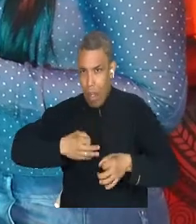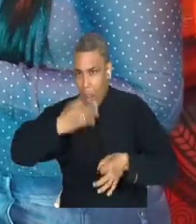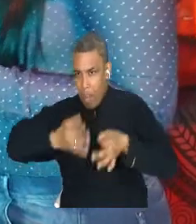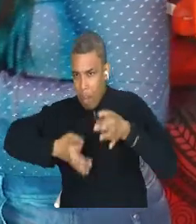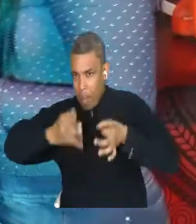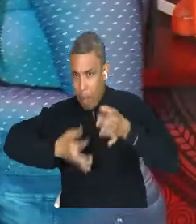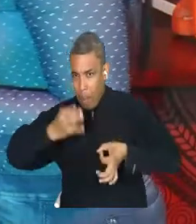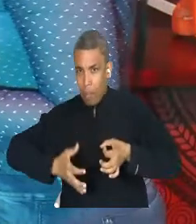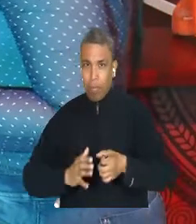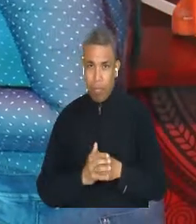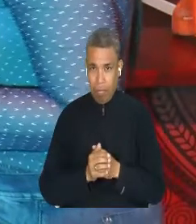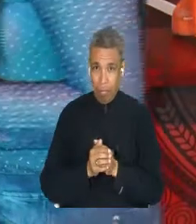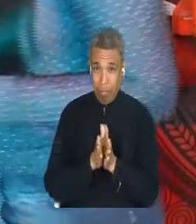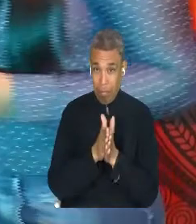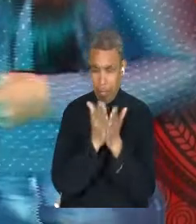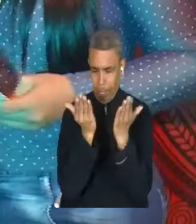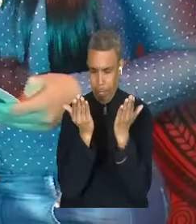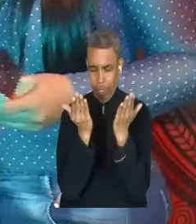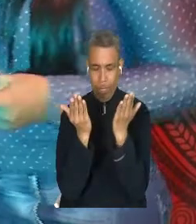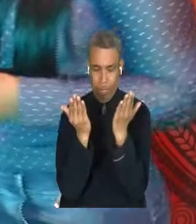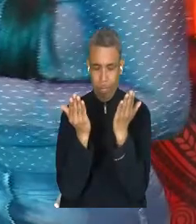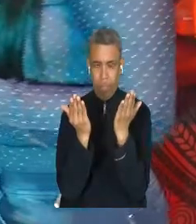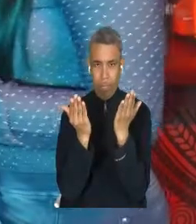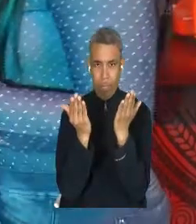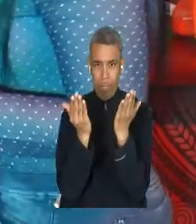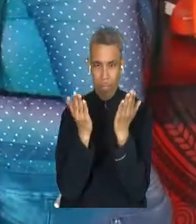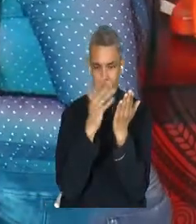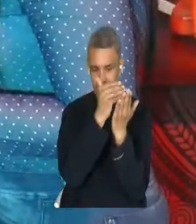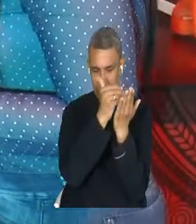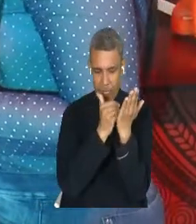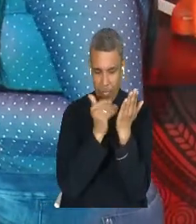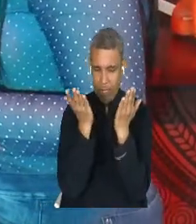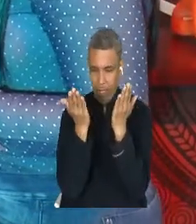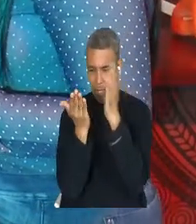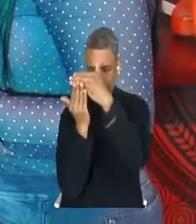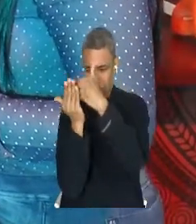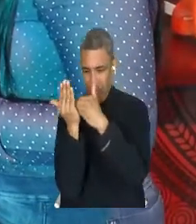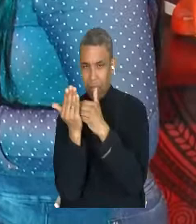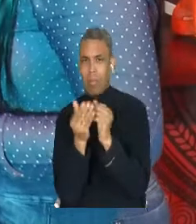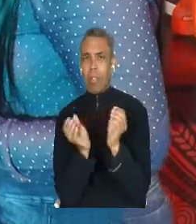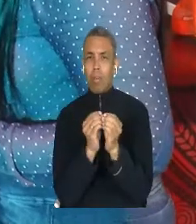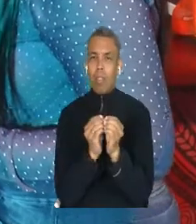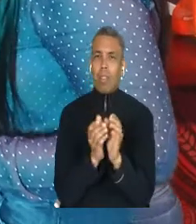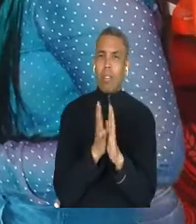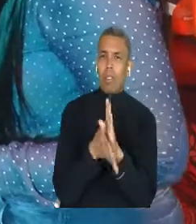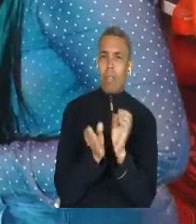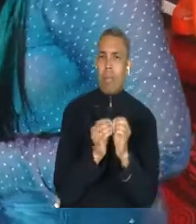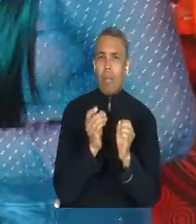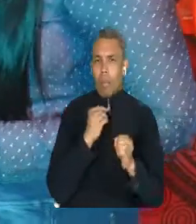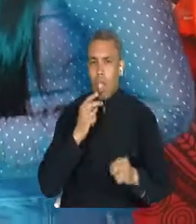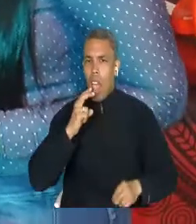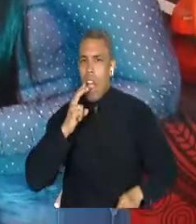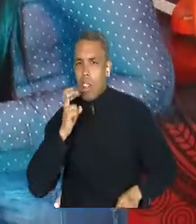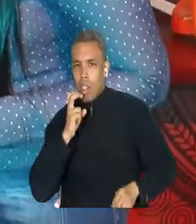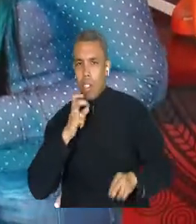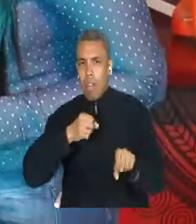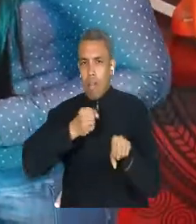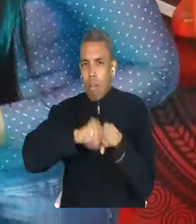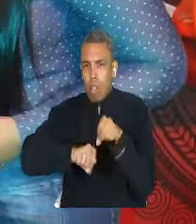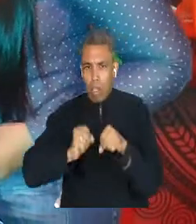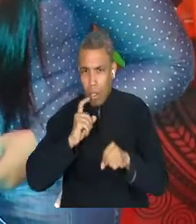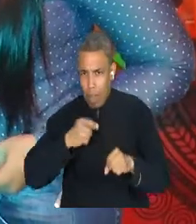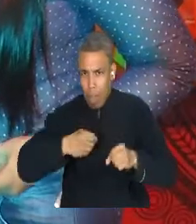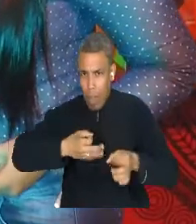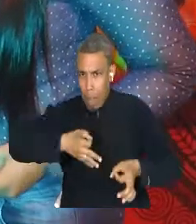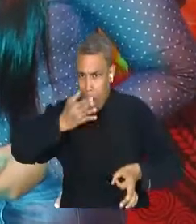cervecería. Hablemos un poquito de cuáles son estos ingredientes que utilizan las picadas en la cervecería. En la cervecería